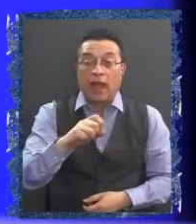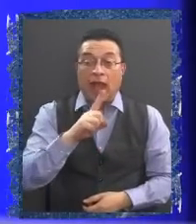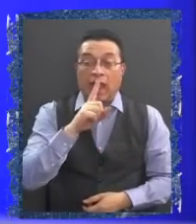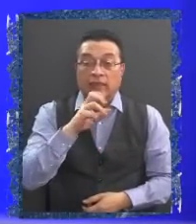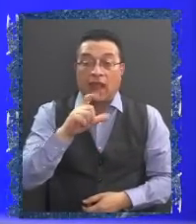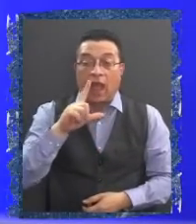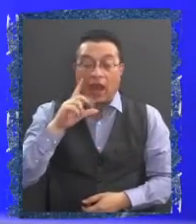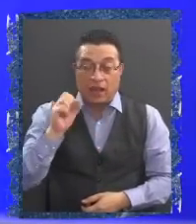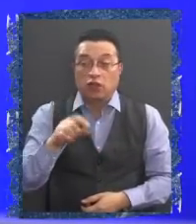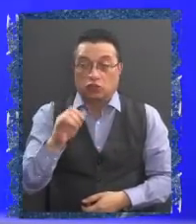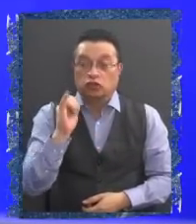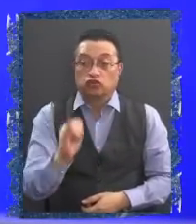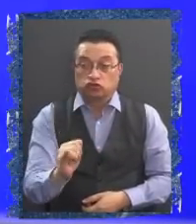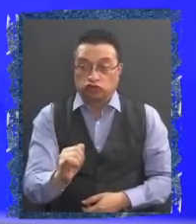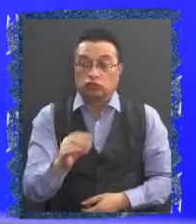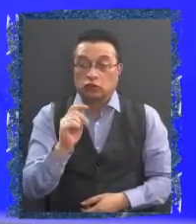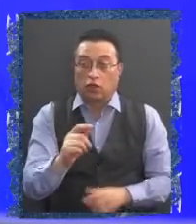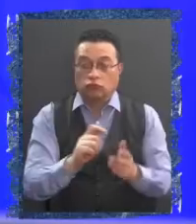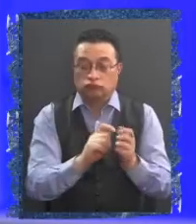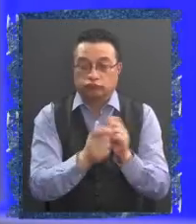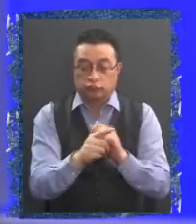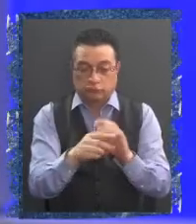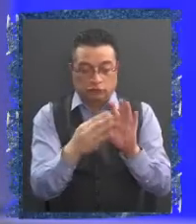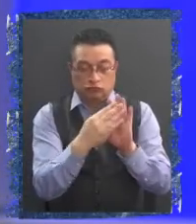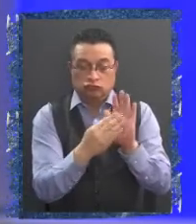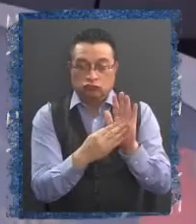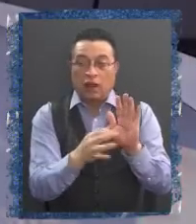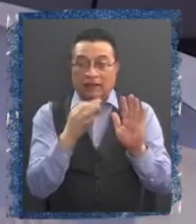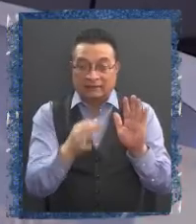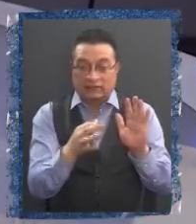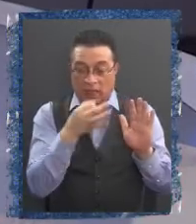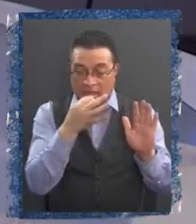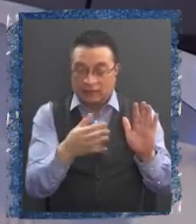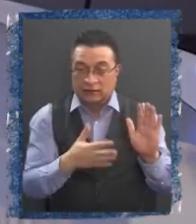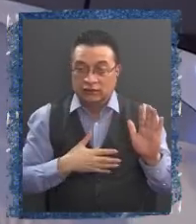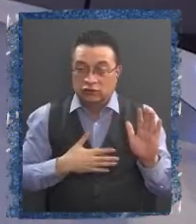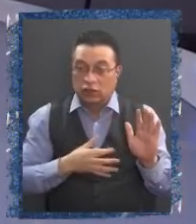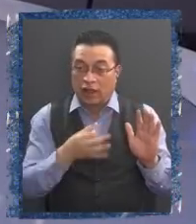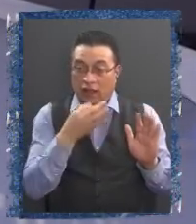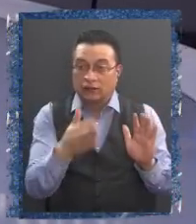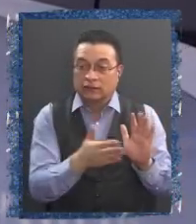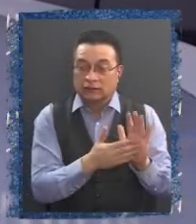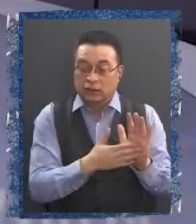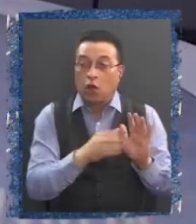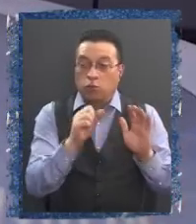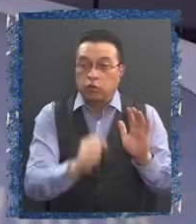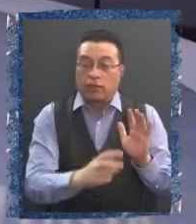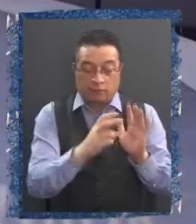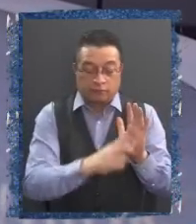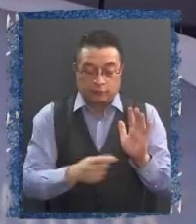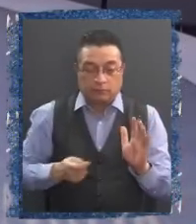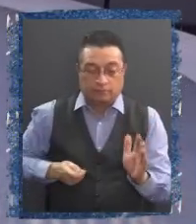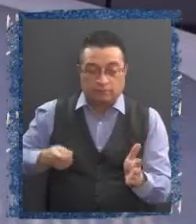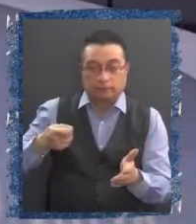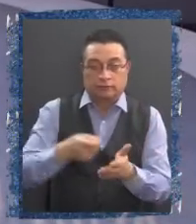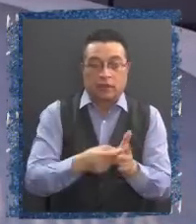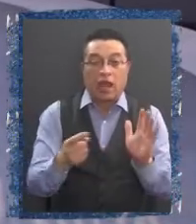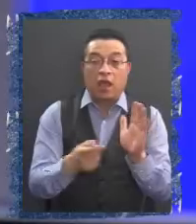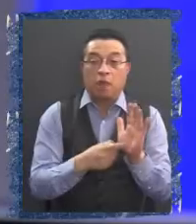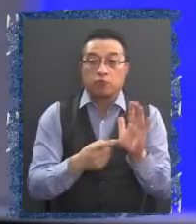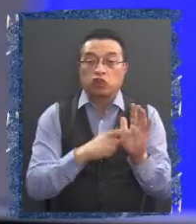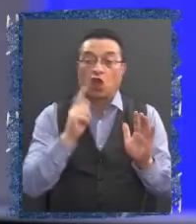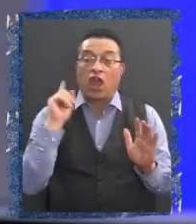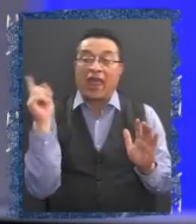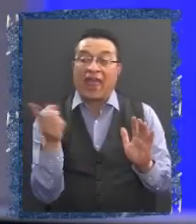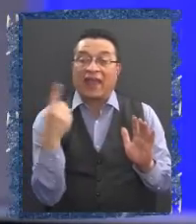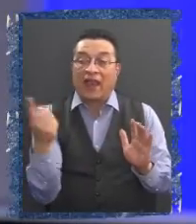ya corregimos, ¿no?, que en el texto sí está lo que yo decía de que efectivamente podría ser financiado por impuestos generales,